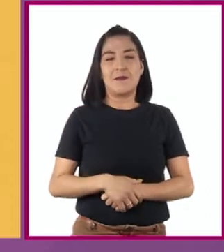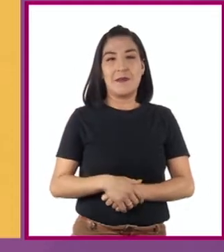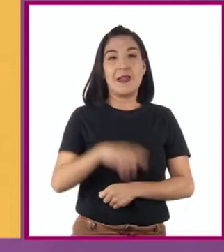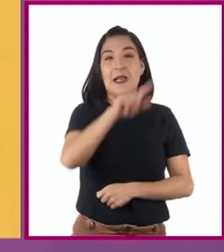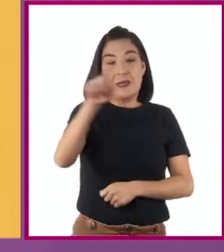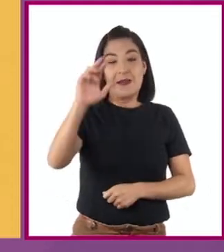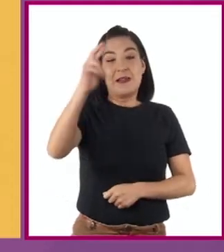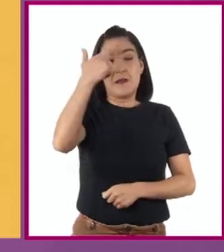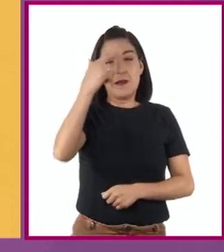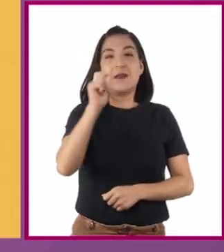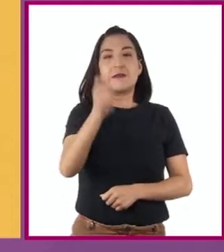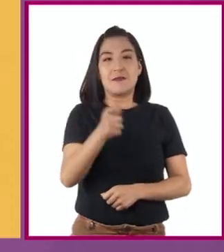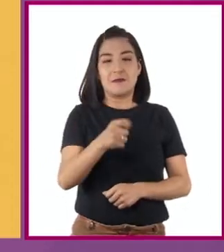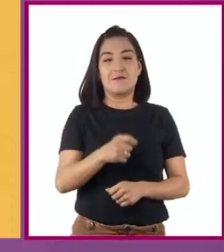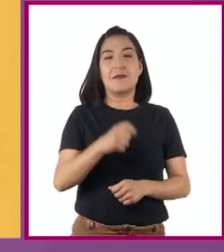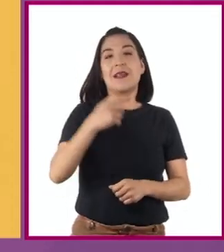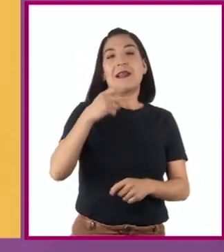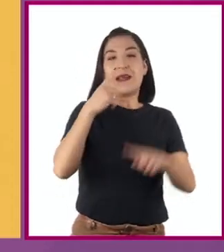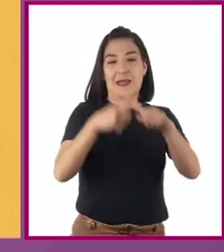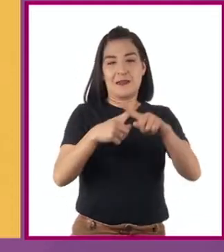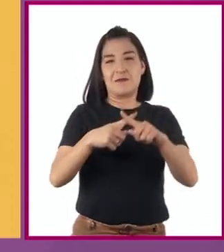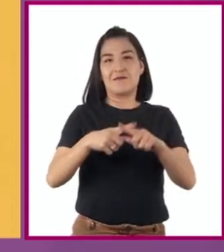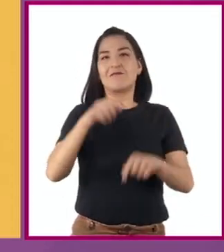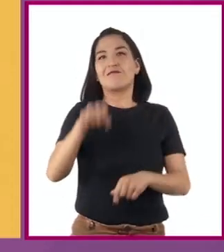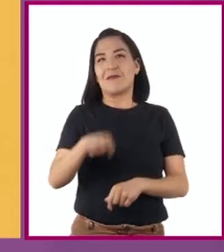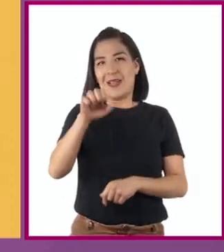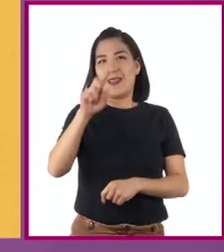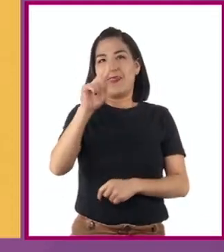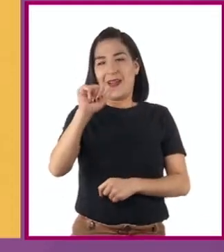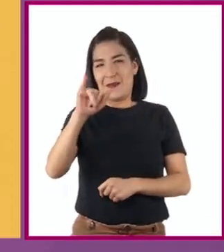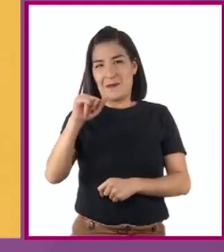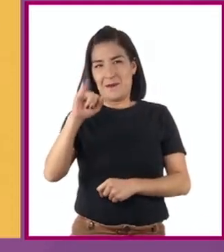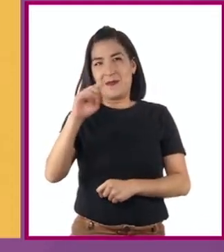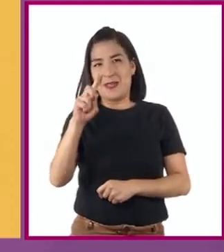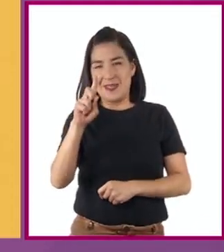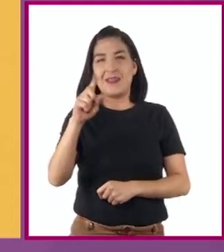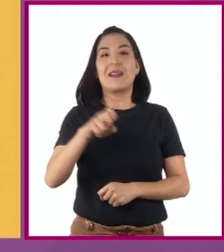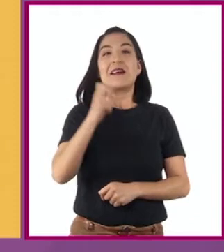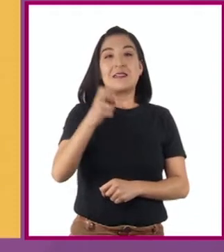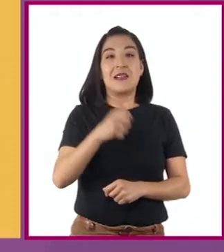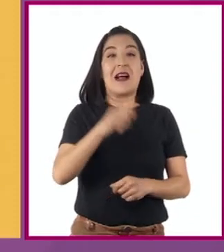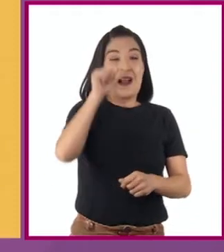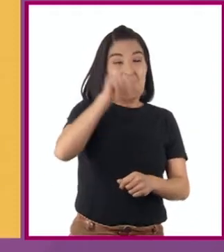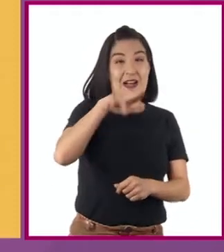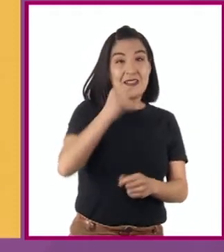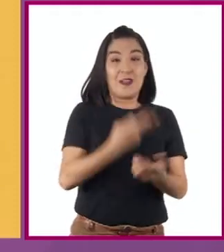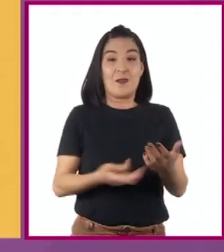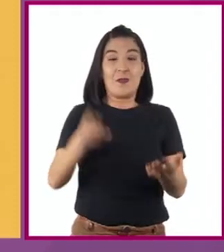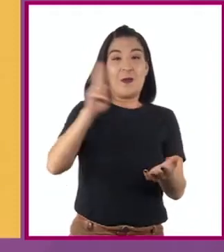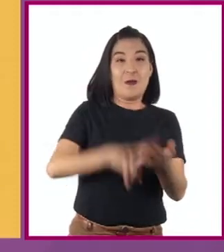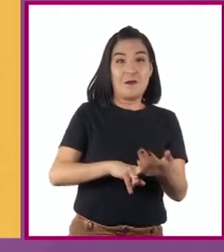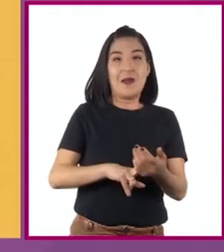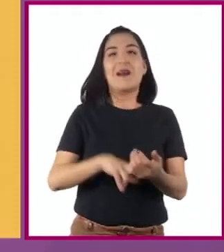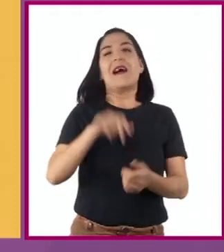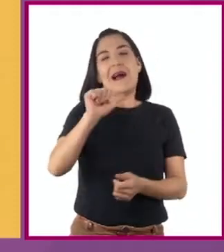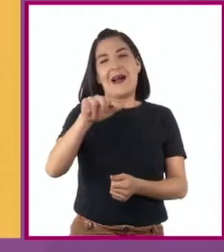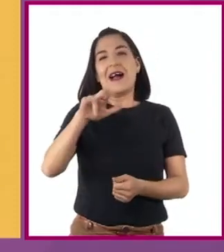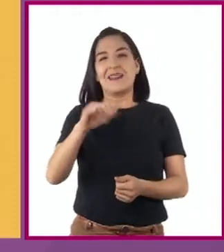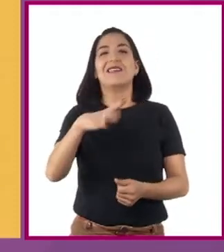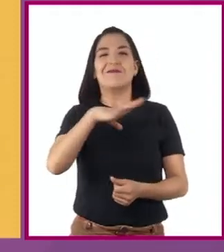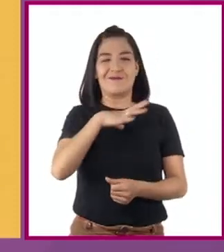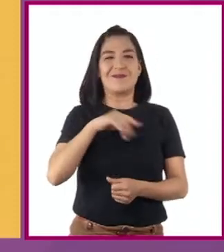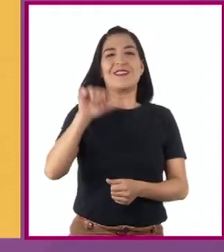x representa la edad de David y como Ana tiene el doble de la edad de David, Ana tiene 16